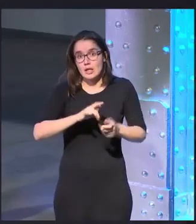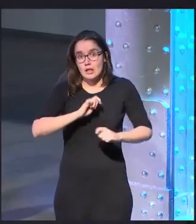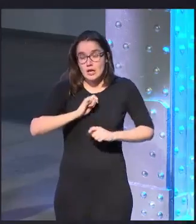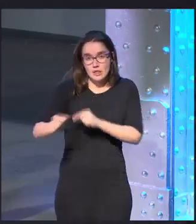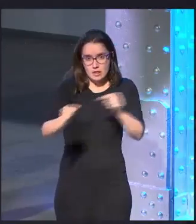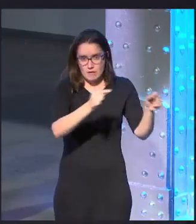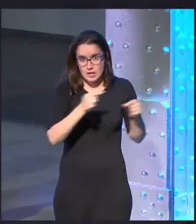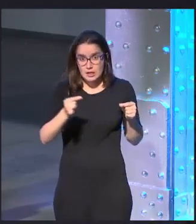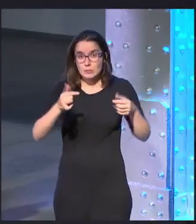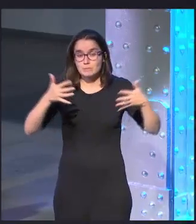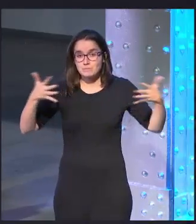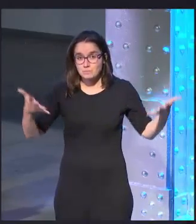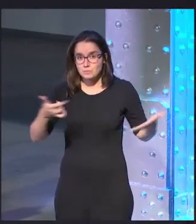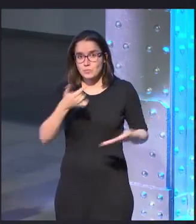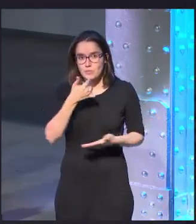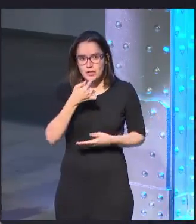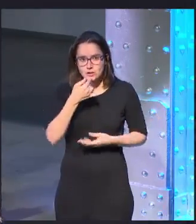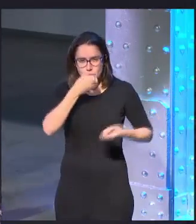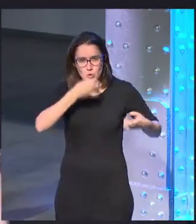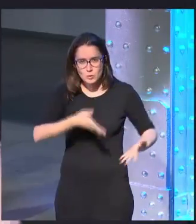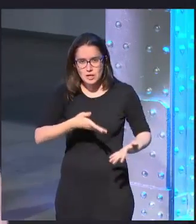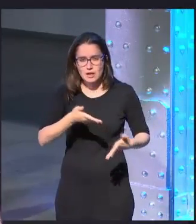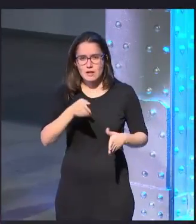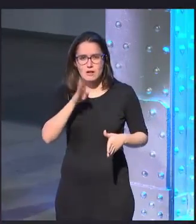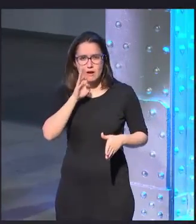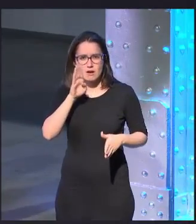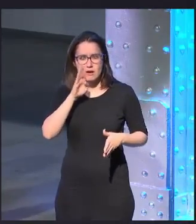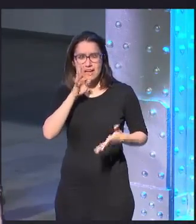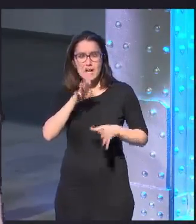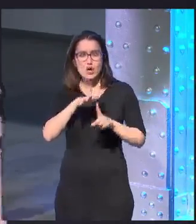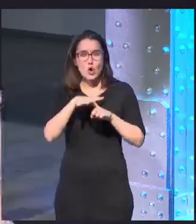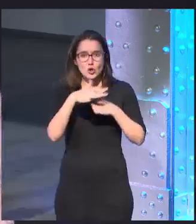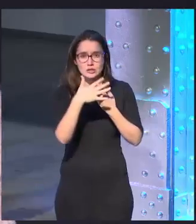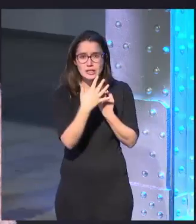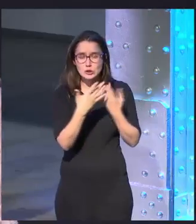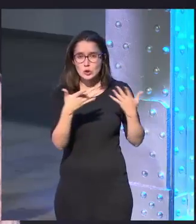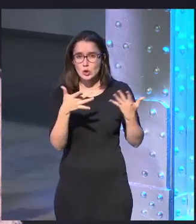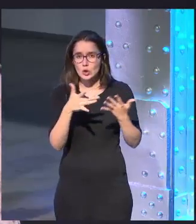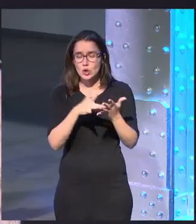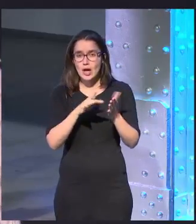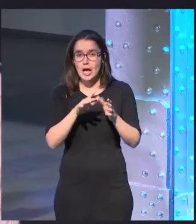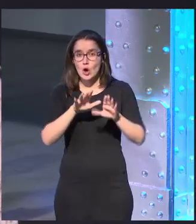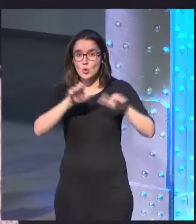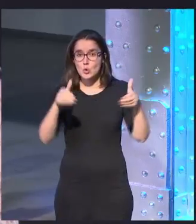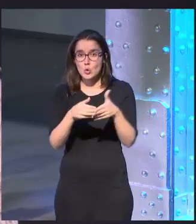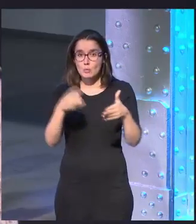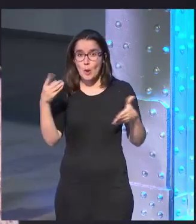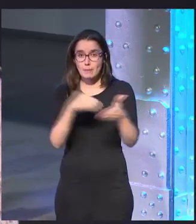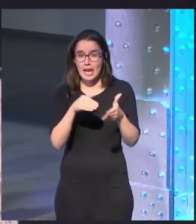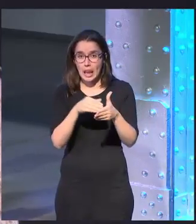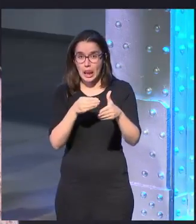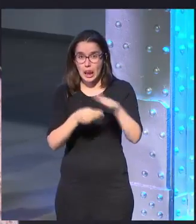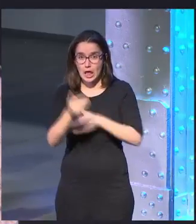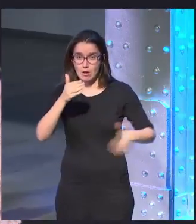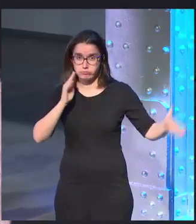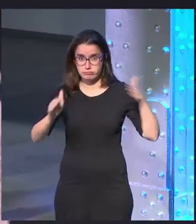el debate. Y como muy bien ha dicho, se ha dicho antes, y el contexto son los millennials, ¿no? Y cómo